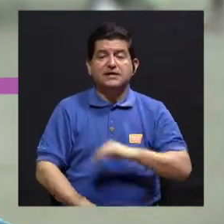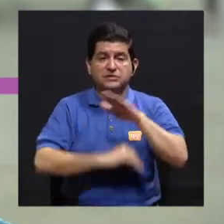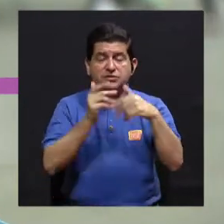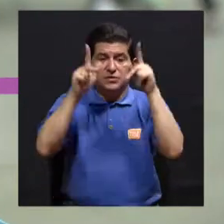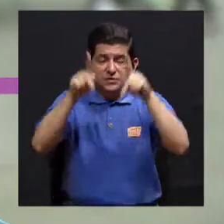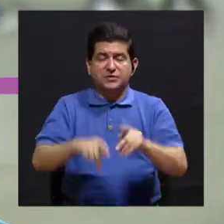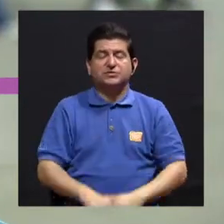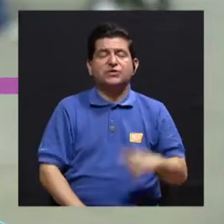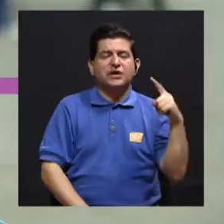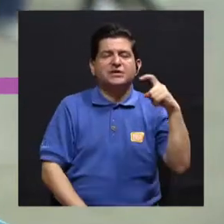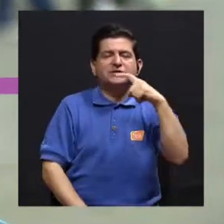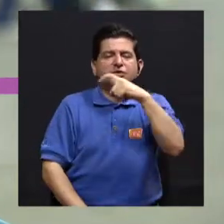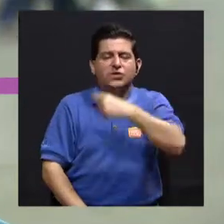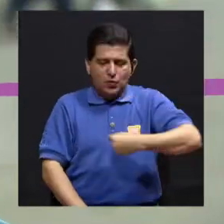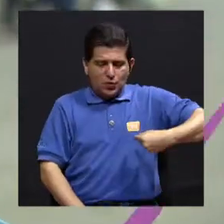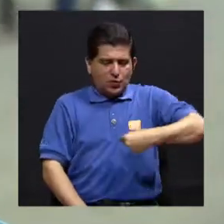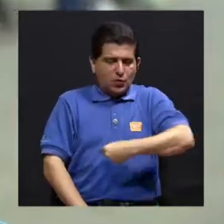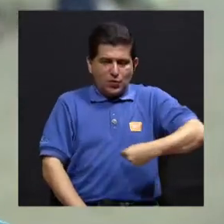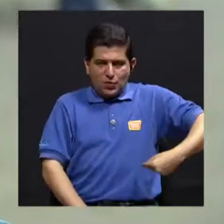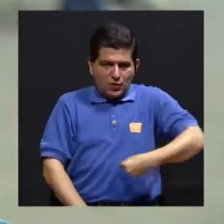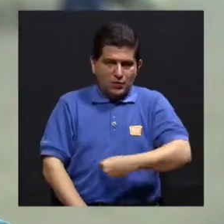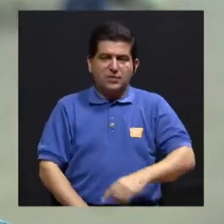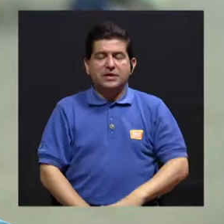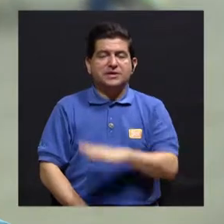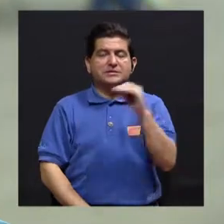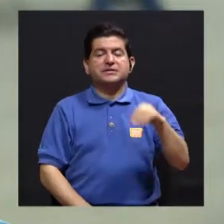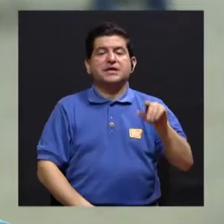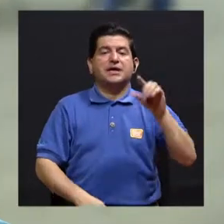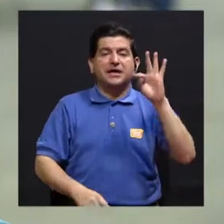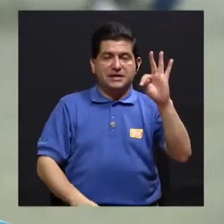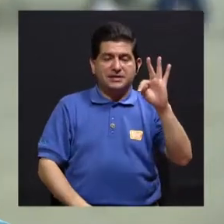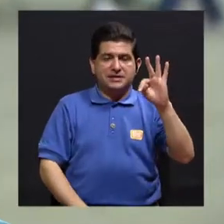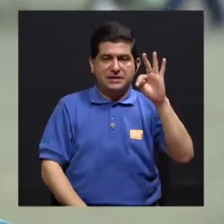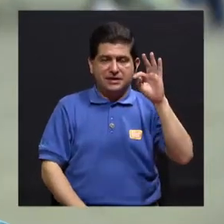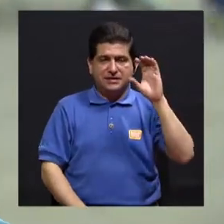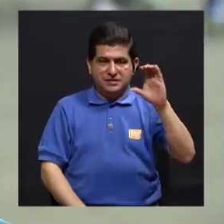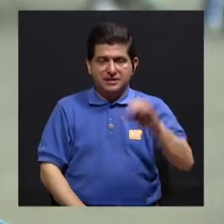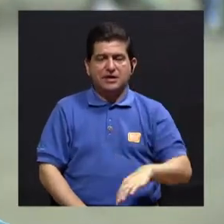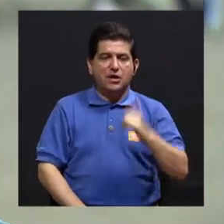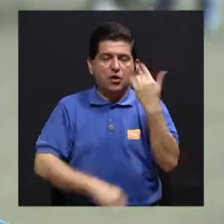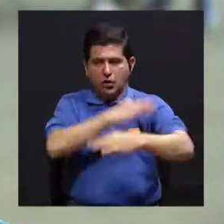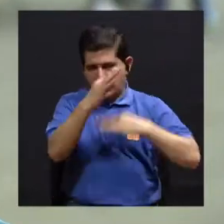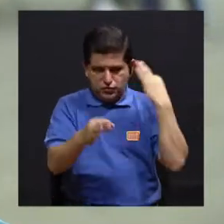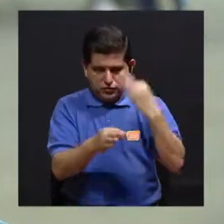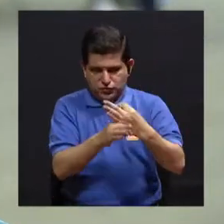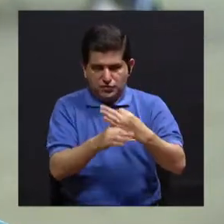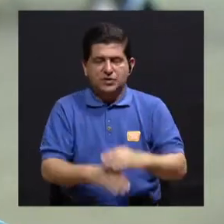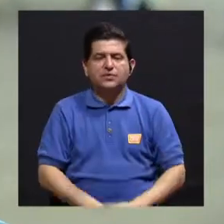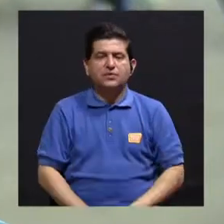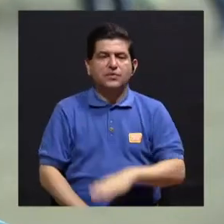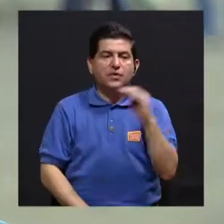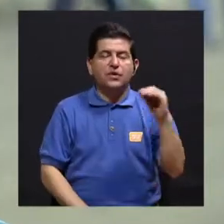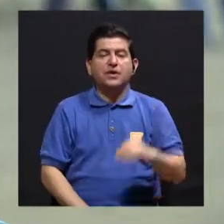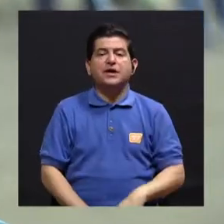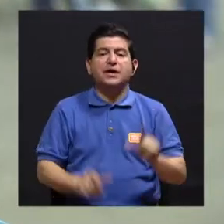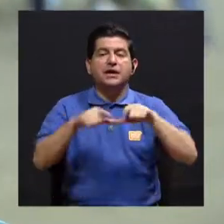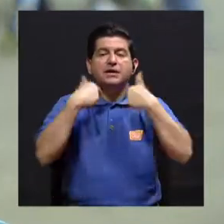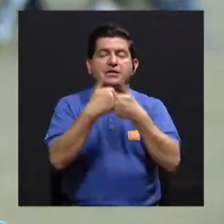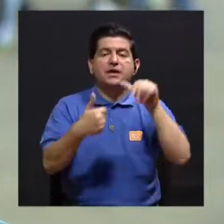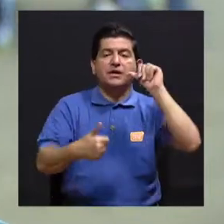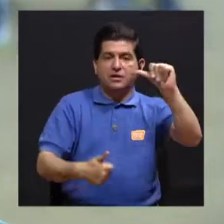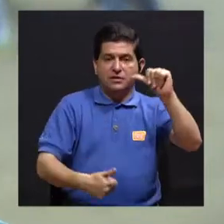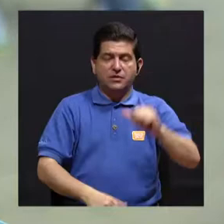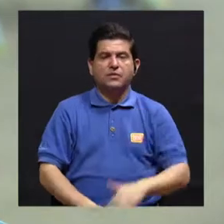la que todo el mundo conoce como lombrices intestinales, y además Trichocephalus trichurus, que es otra especie. Y en cuanto a los artrópodos,